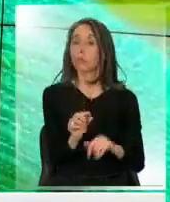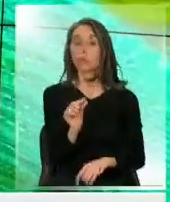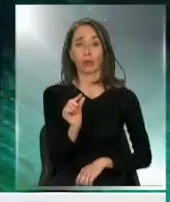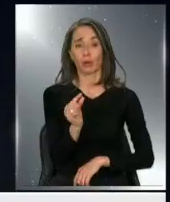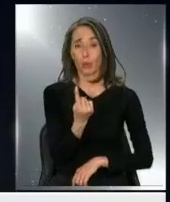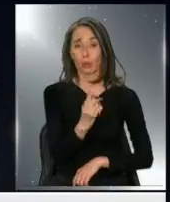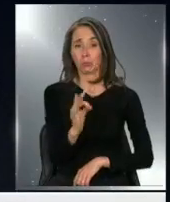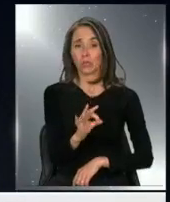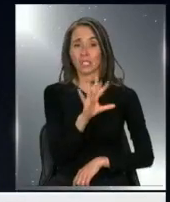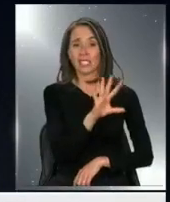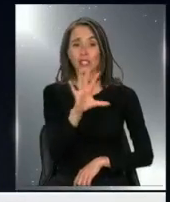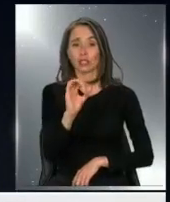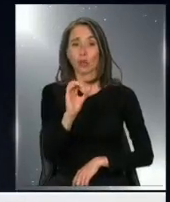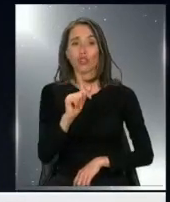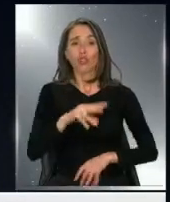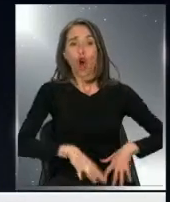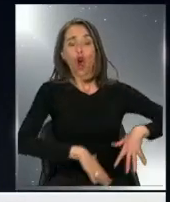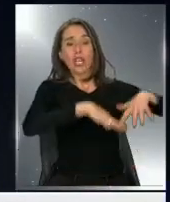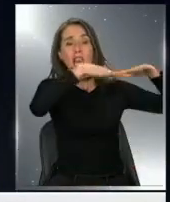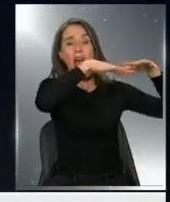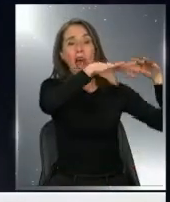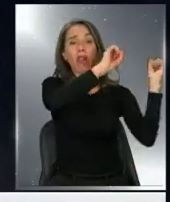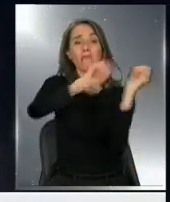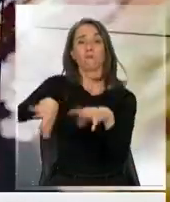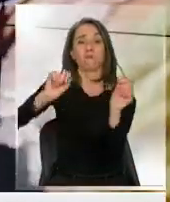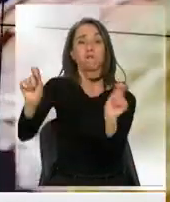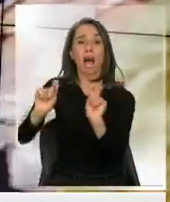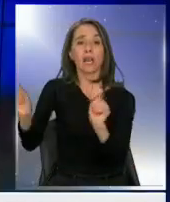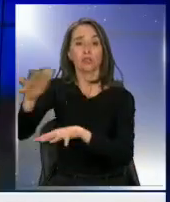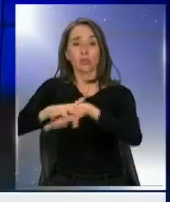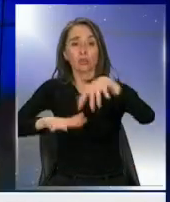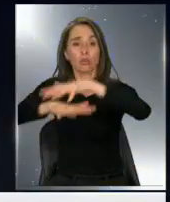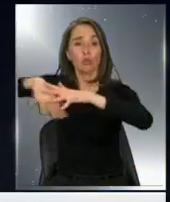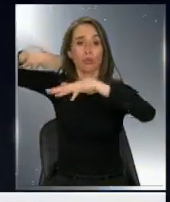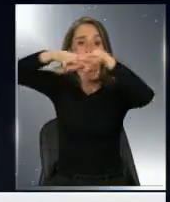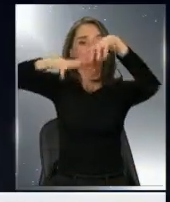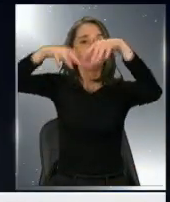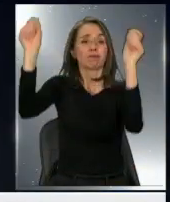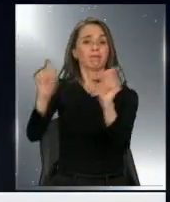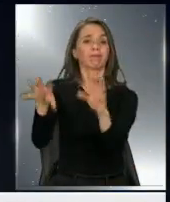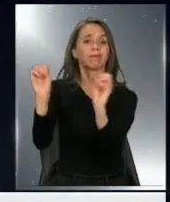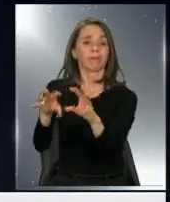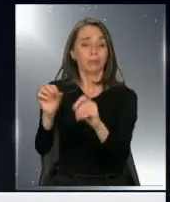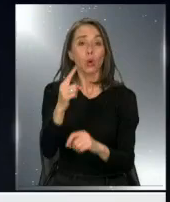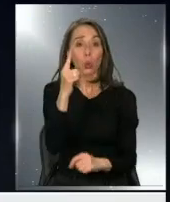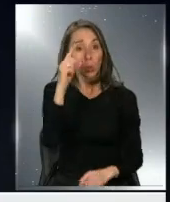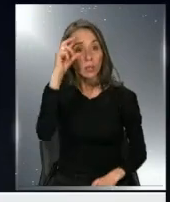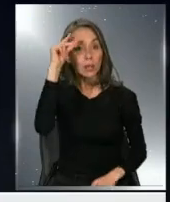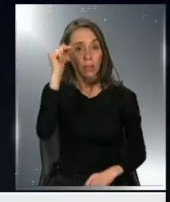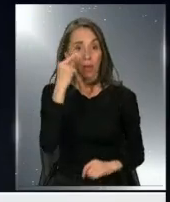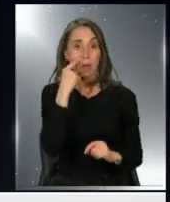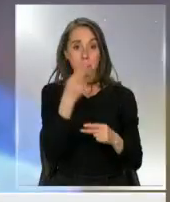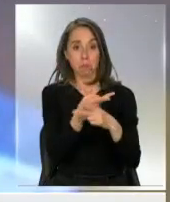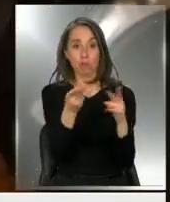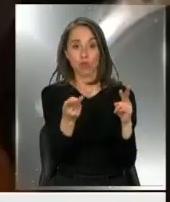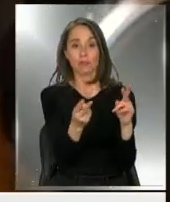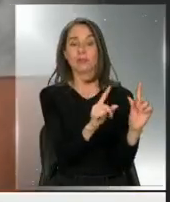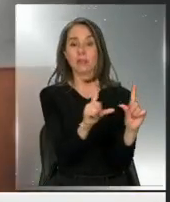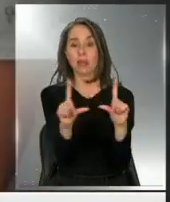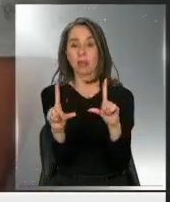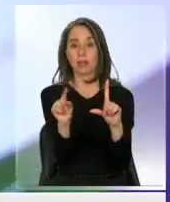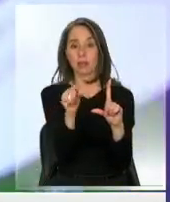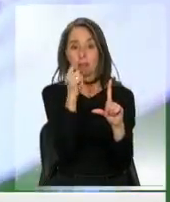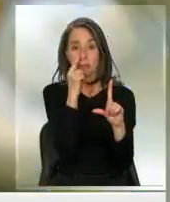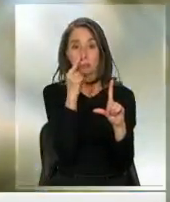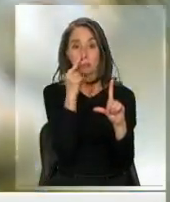poco. 550 toneladas llegan directamente a los vertederos, a los rellenos sanitarios. Sin embargo, hay una iniciativa que le vamos a mostrar algunas imágenes